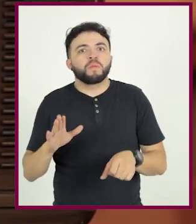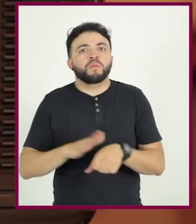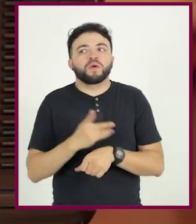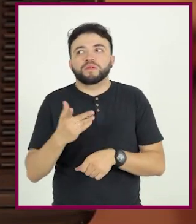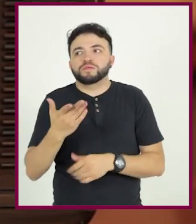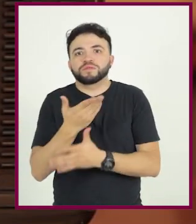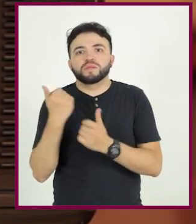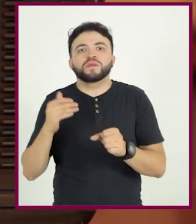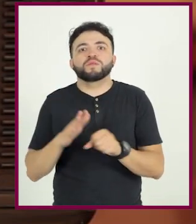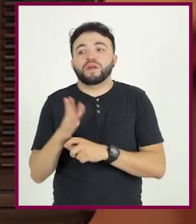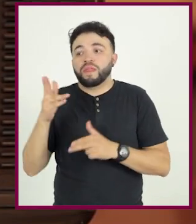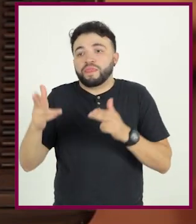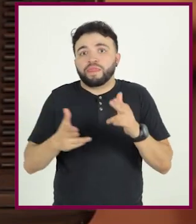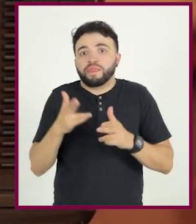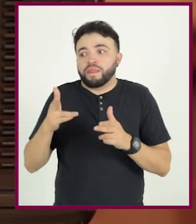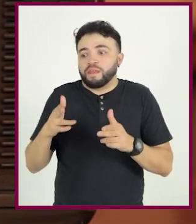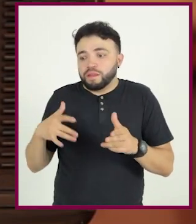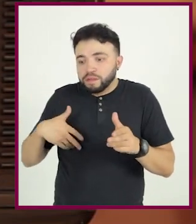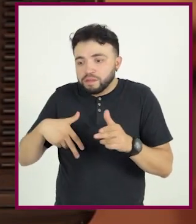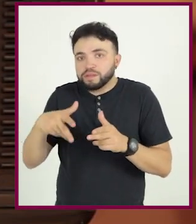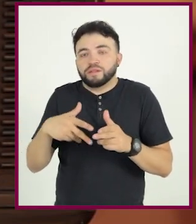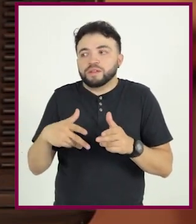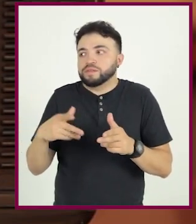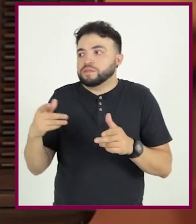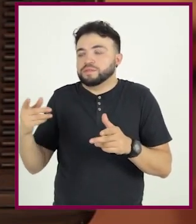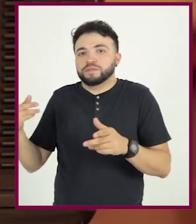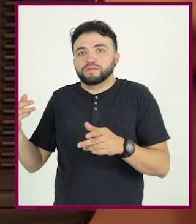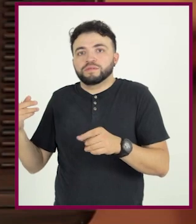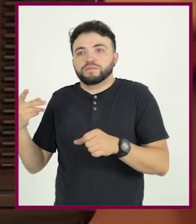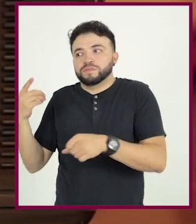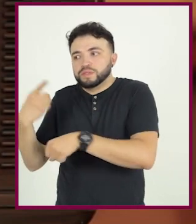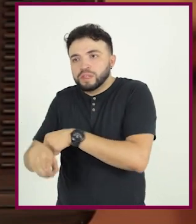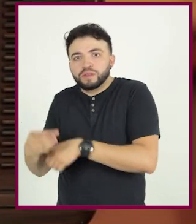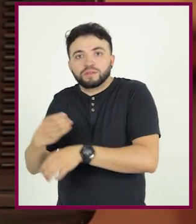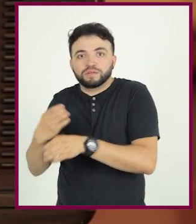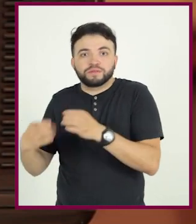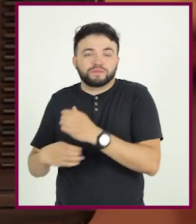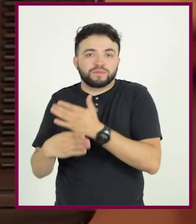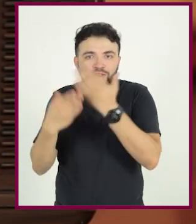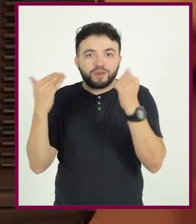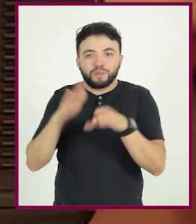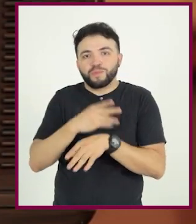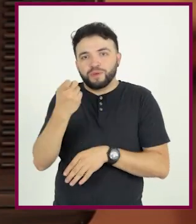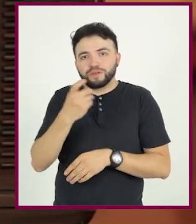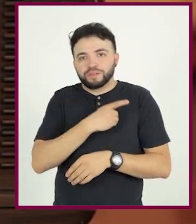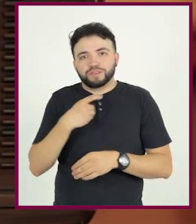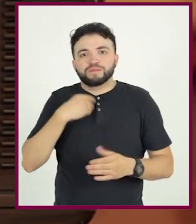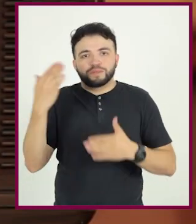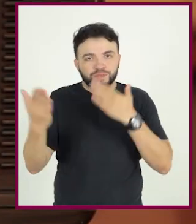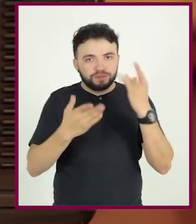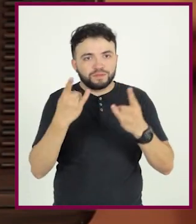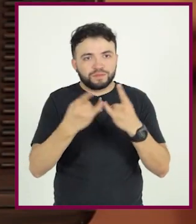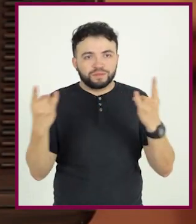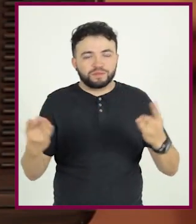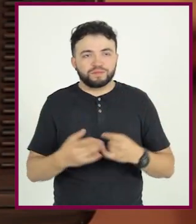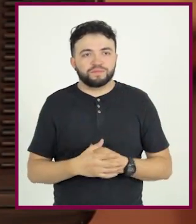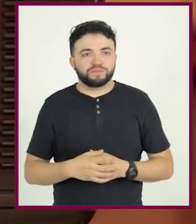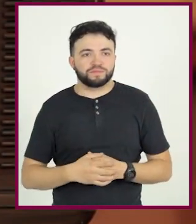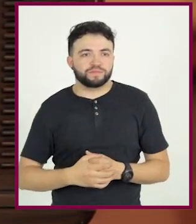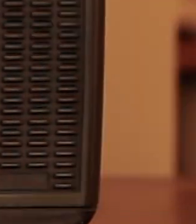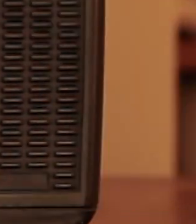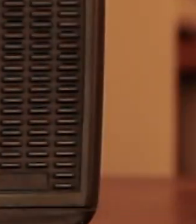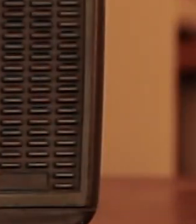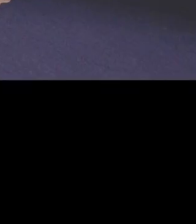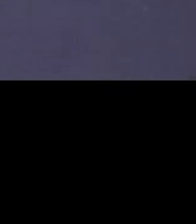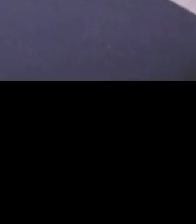Maya. Por eso es muy importante la historia. Parafraseando a Sócrates, él decía: el pensamiento nos hará